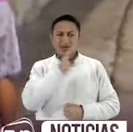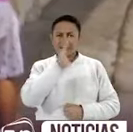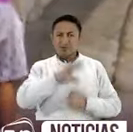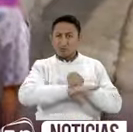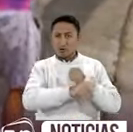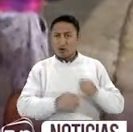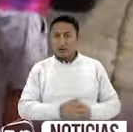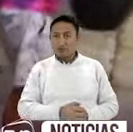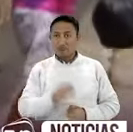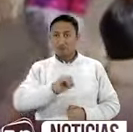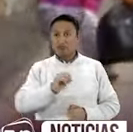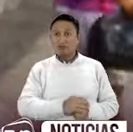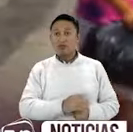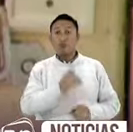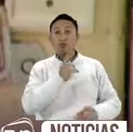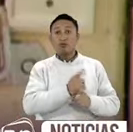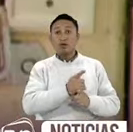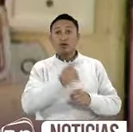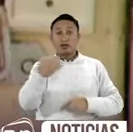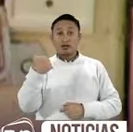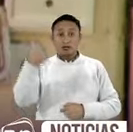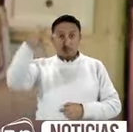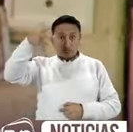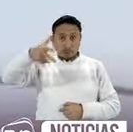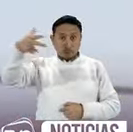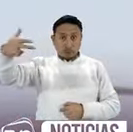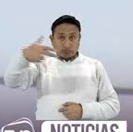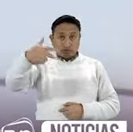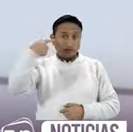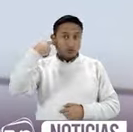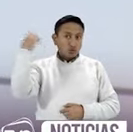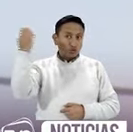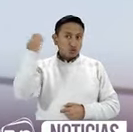en la zona. Por eso tienen cámaras de seguridad y alarmas